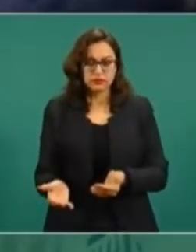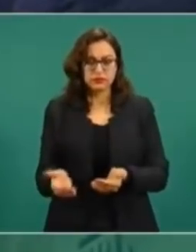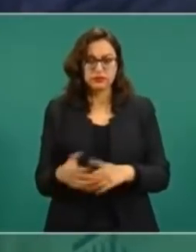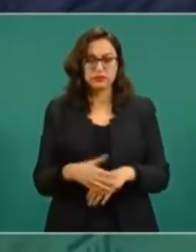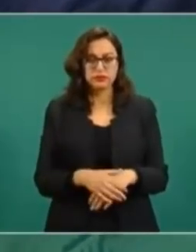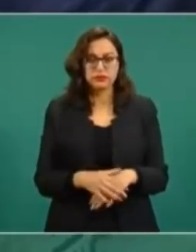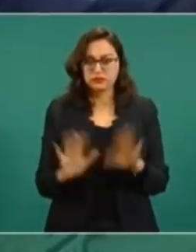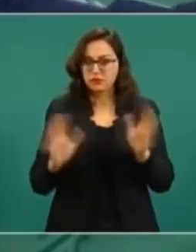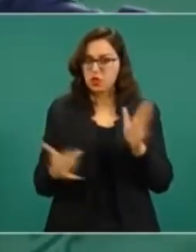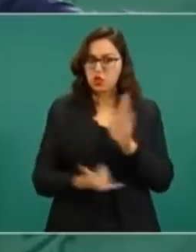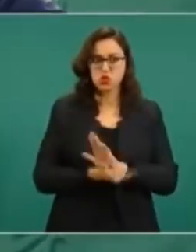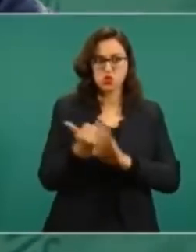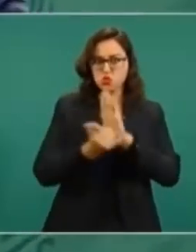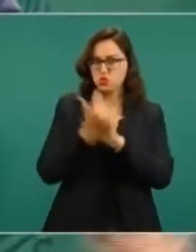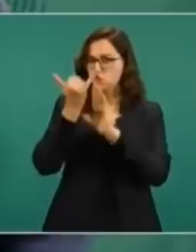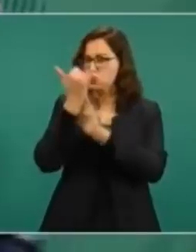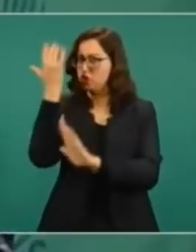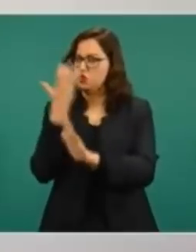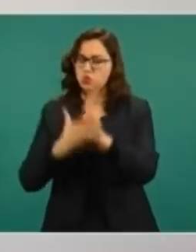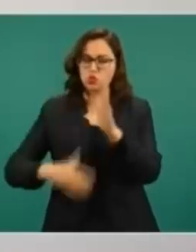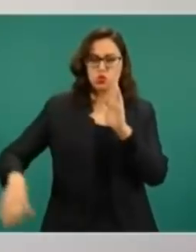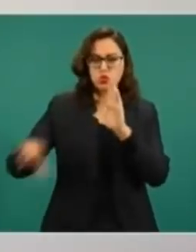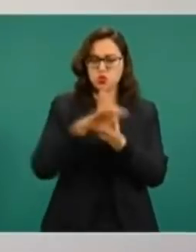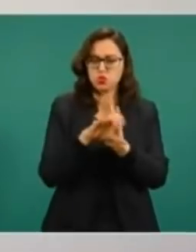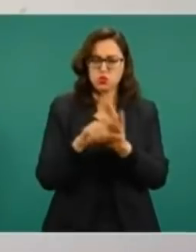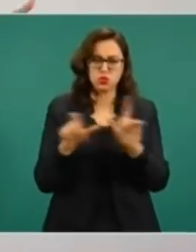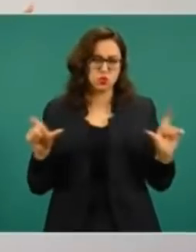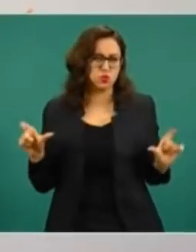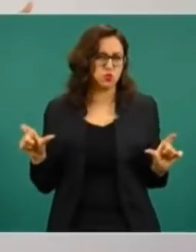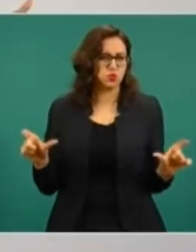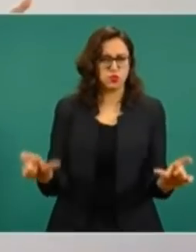Hicieron instalaciones en la frontera